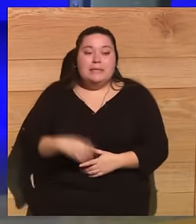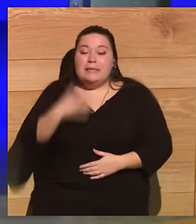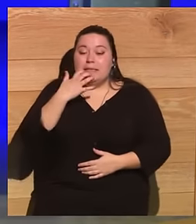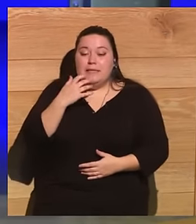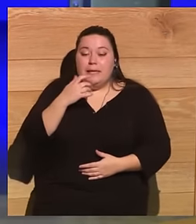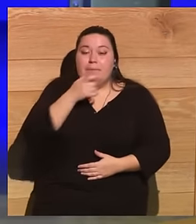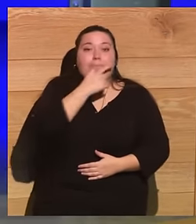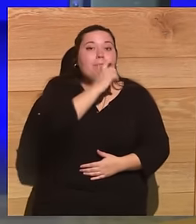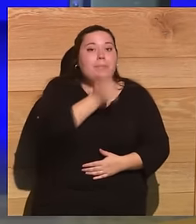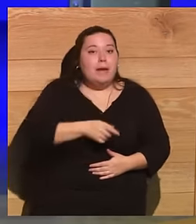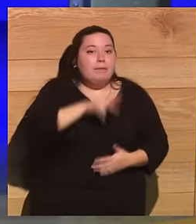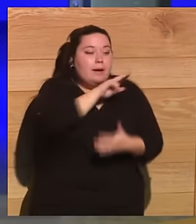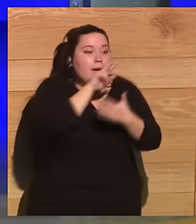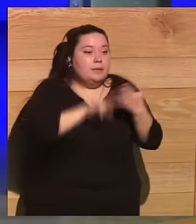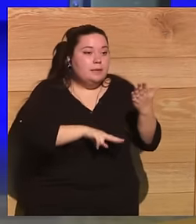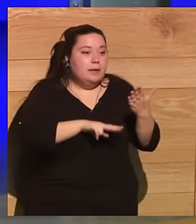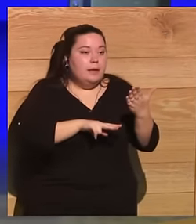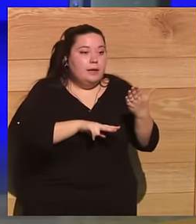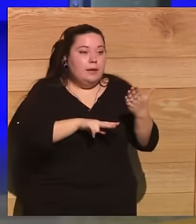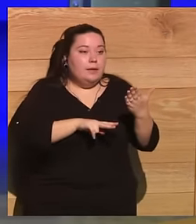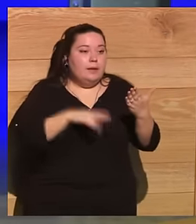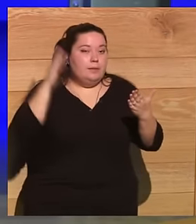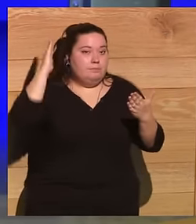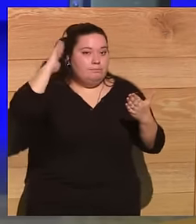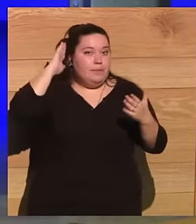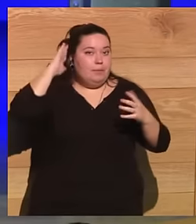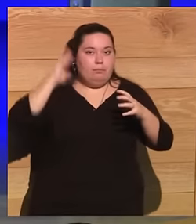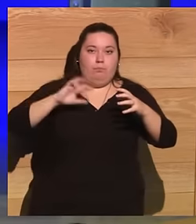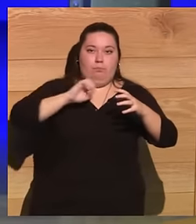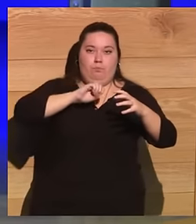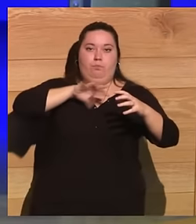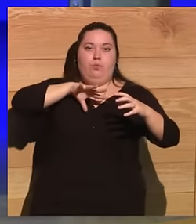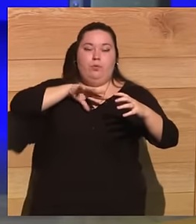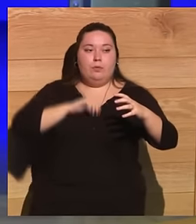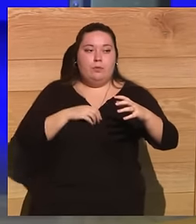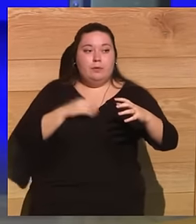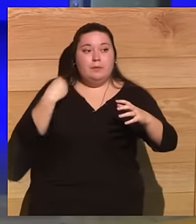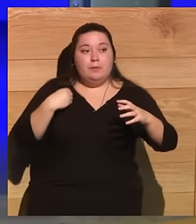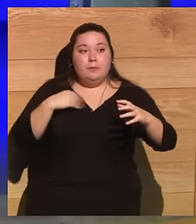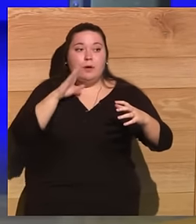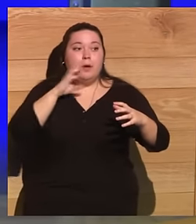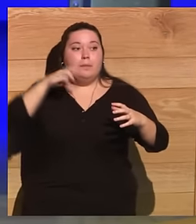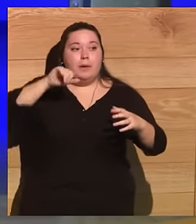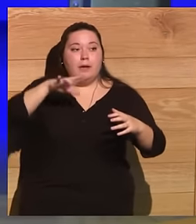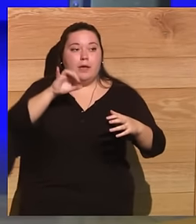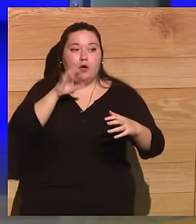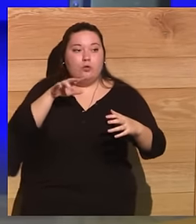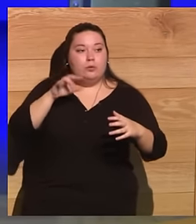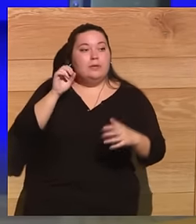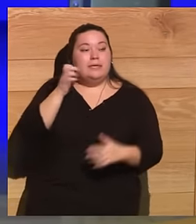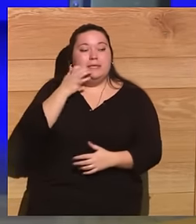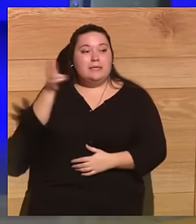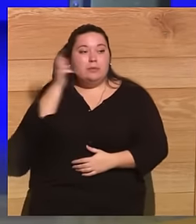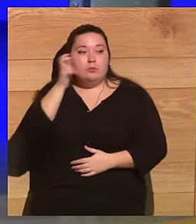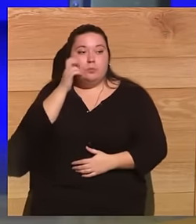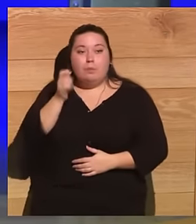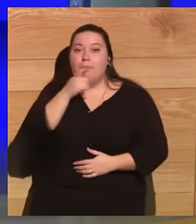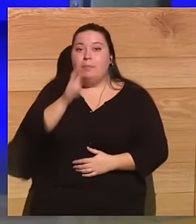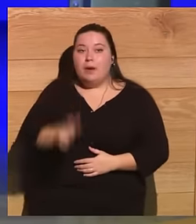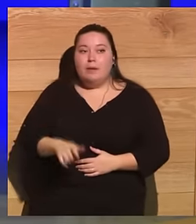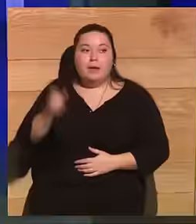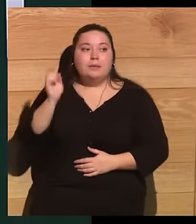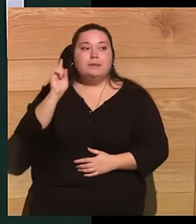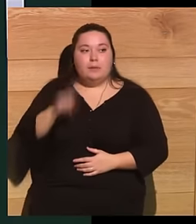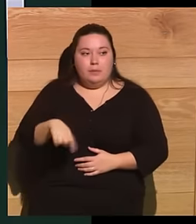en la corteza occipital es donde funciona. Y lo que es muy interesante, y como ha dicho Mariano, si estamos escuchando palabras, también